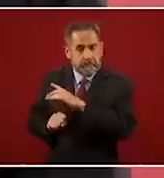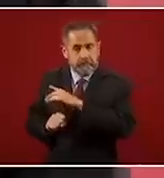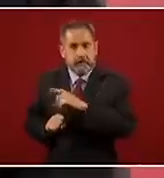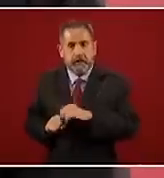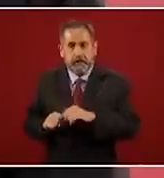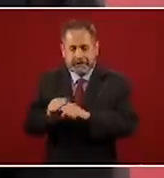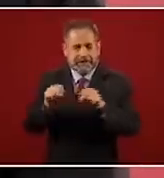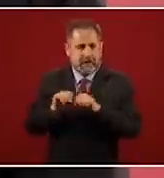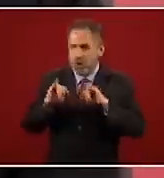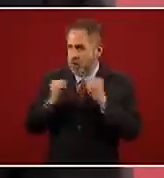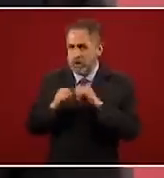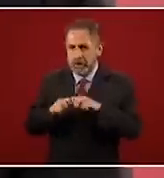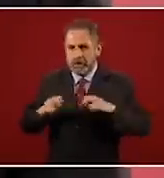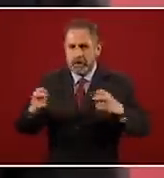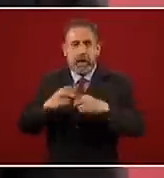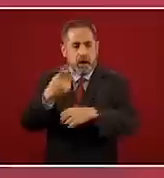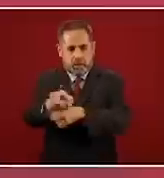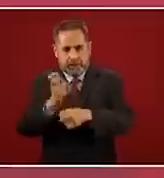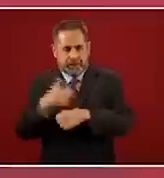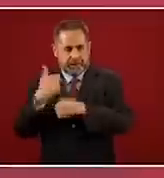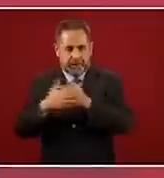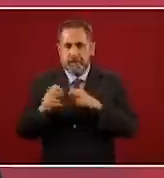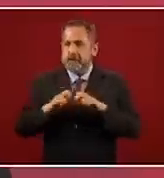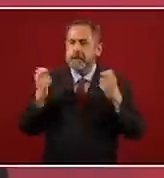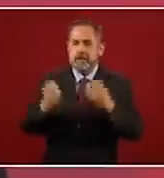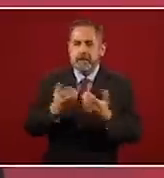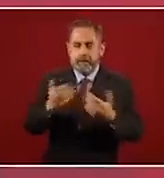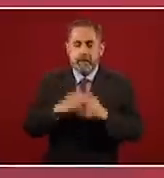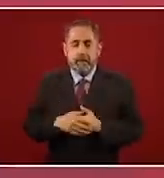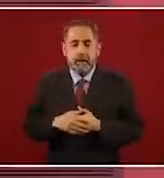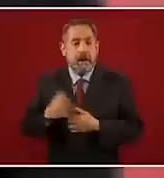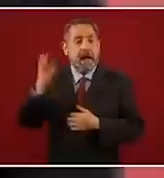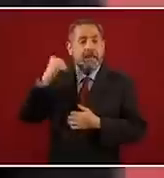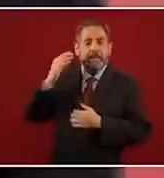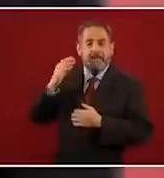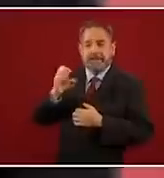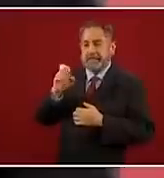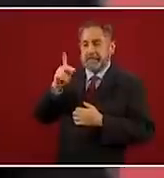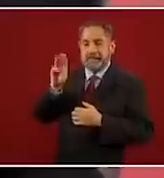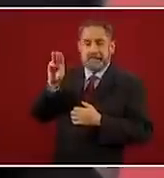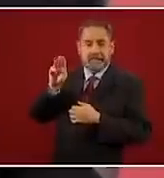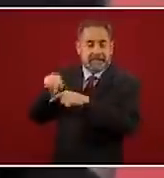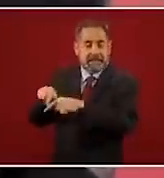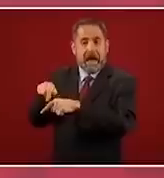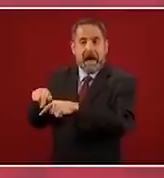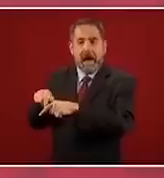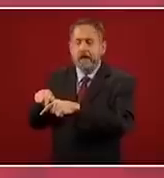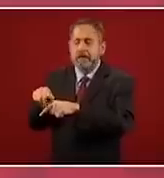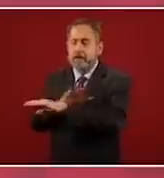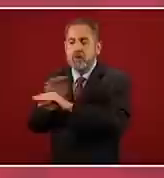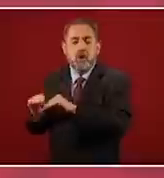de juntas, que ya les voy a invitar, donde estaba el Estado Mayor, ahí